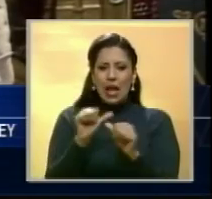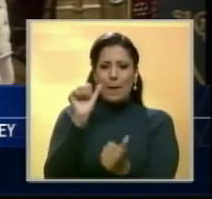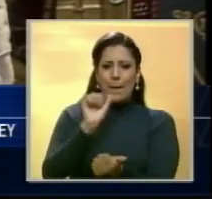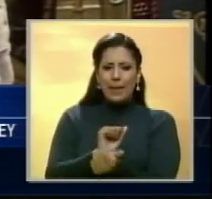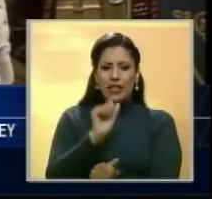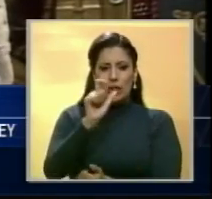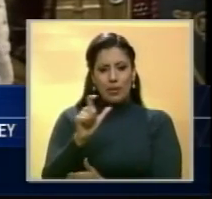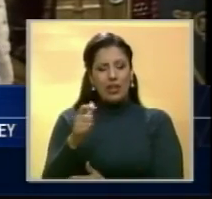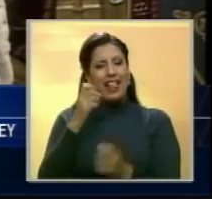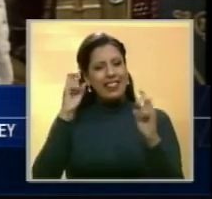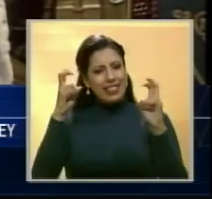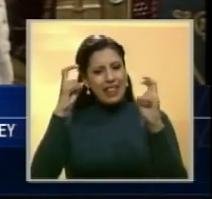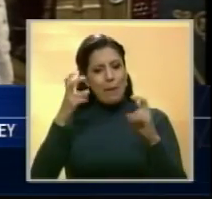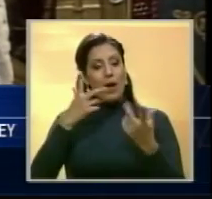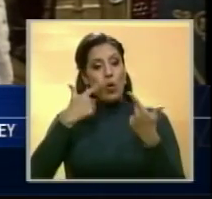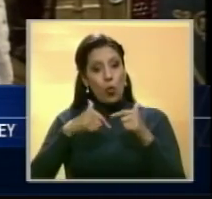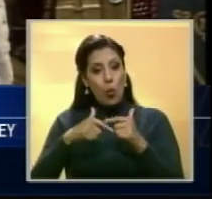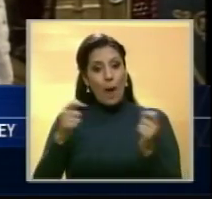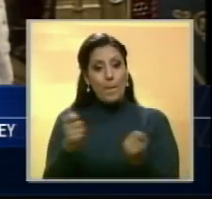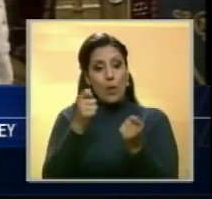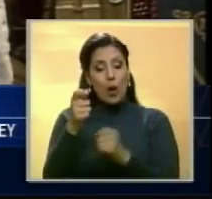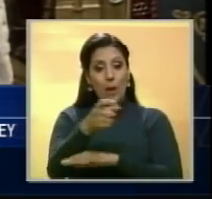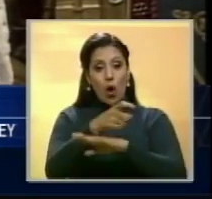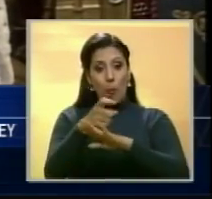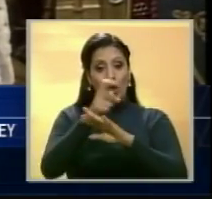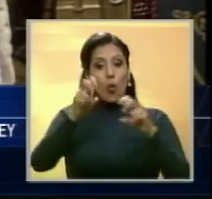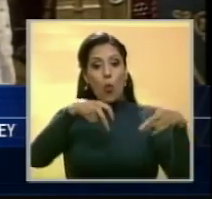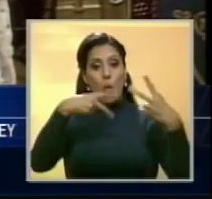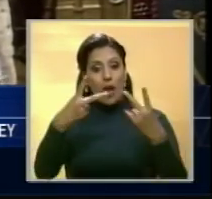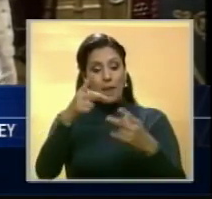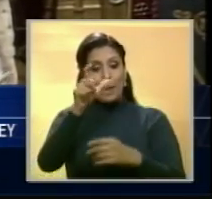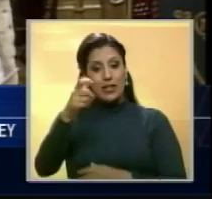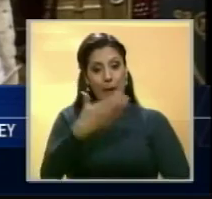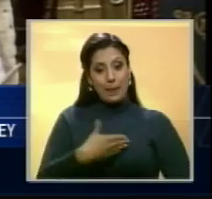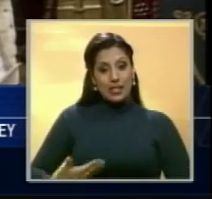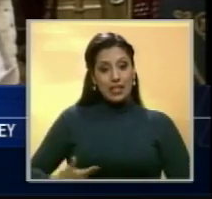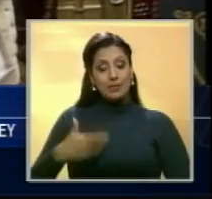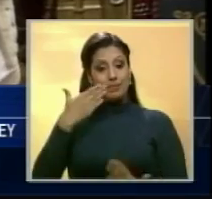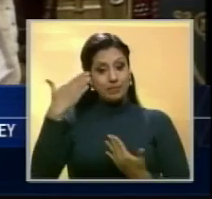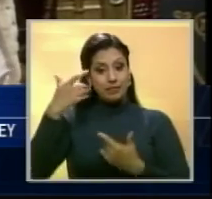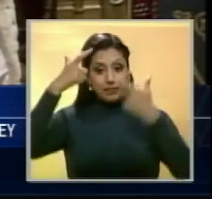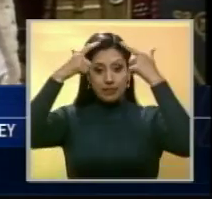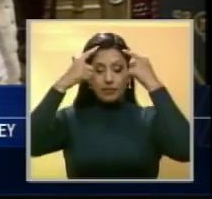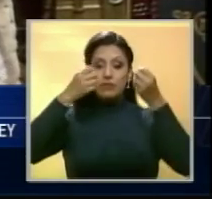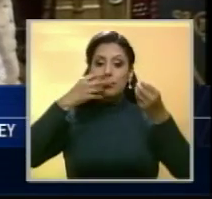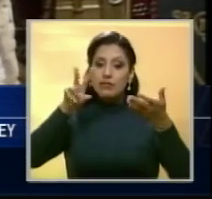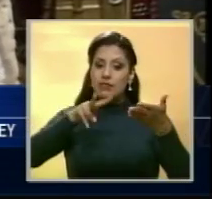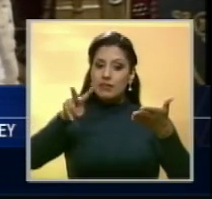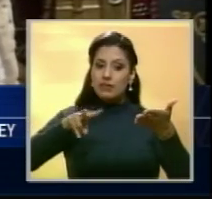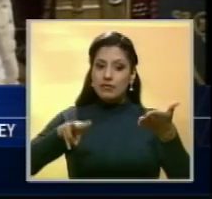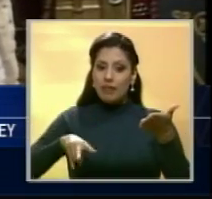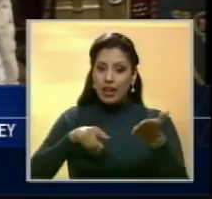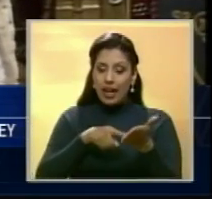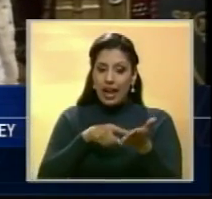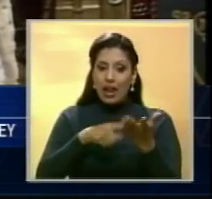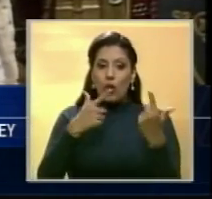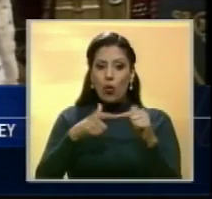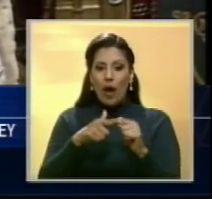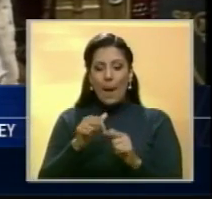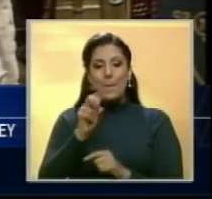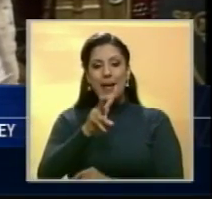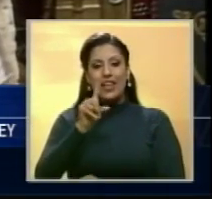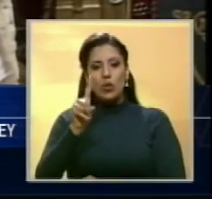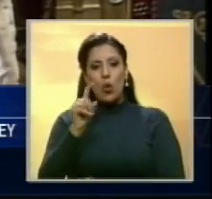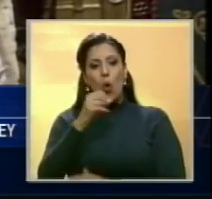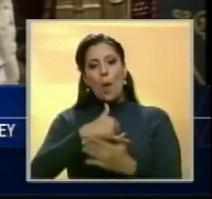prisiones, temas que están en el centro del programa de gobierno para la nueva legislatura. La soberana leyó en la Cámara de los Lores los